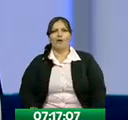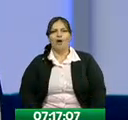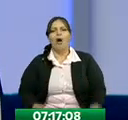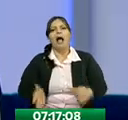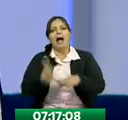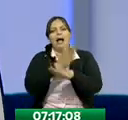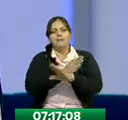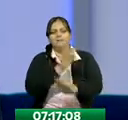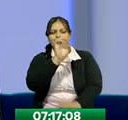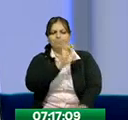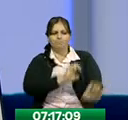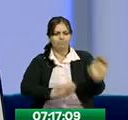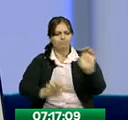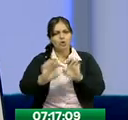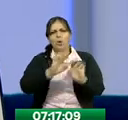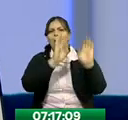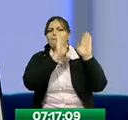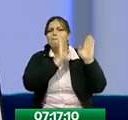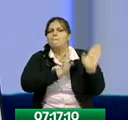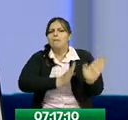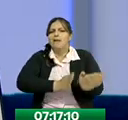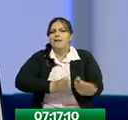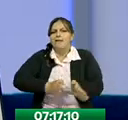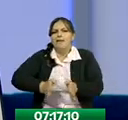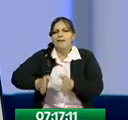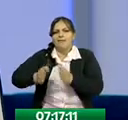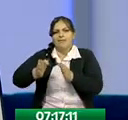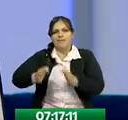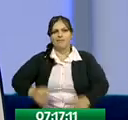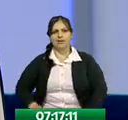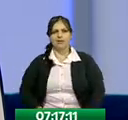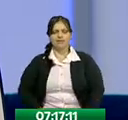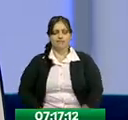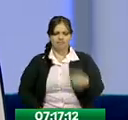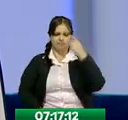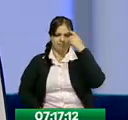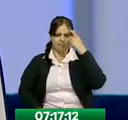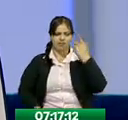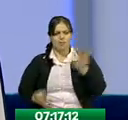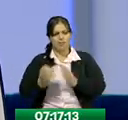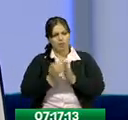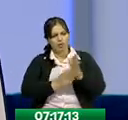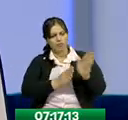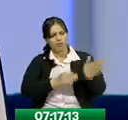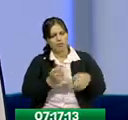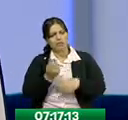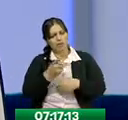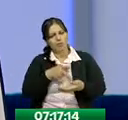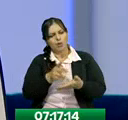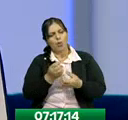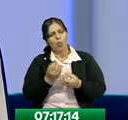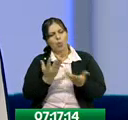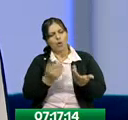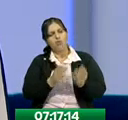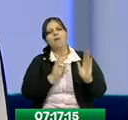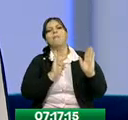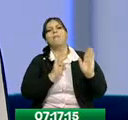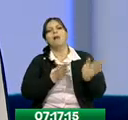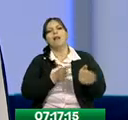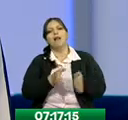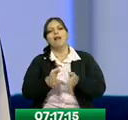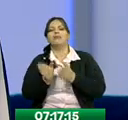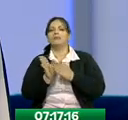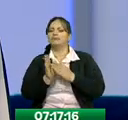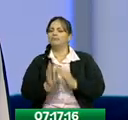Para mí, en lo personal, y después de haber heredado alguna infraestructura deportiva subutilizada, la planificación es